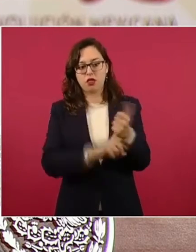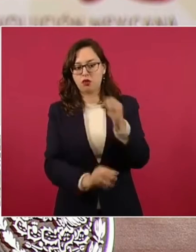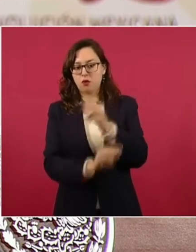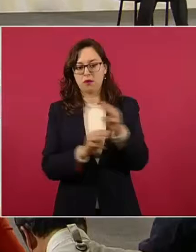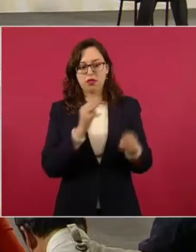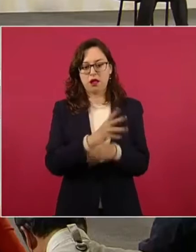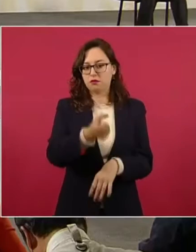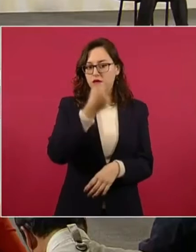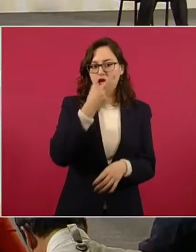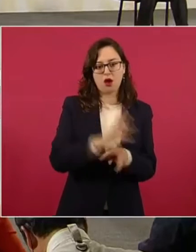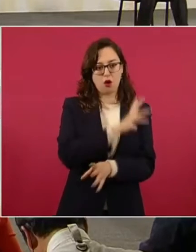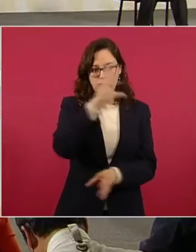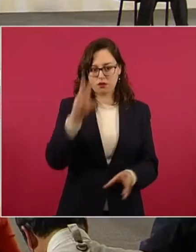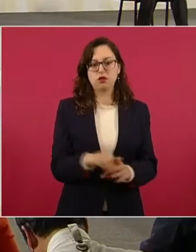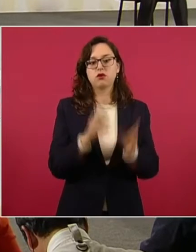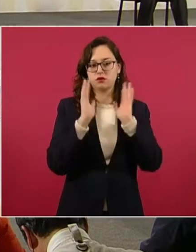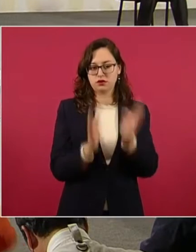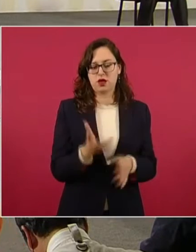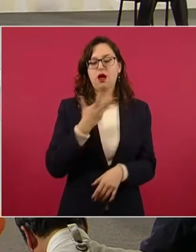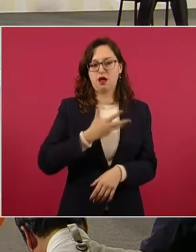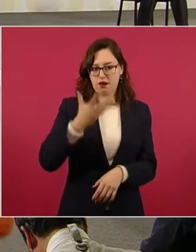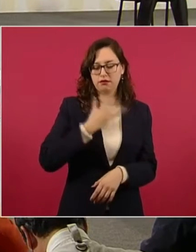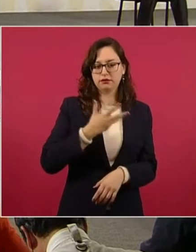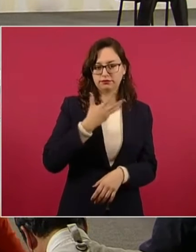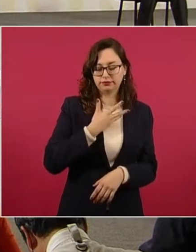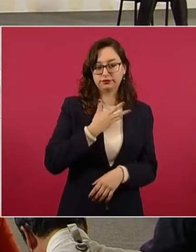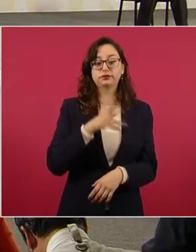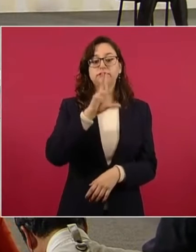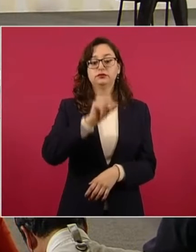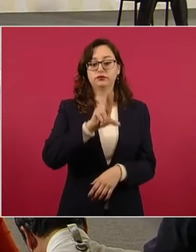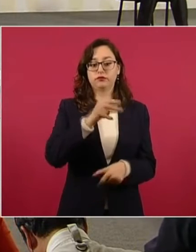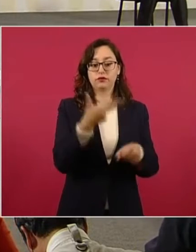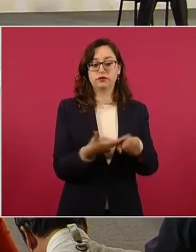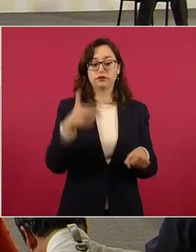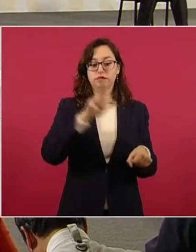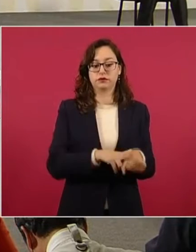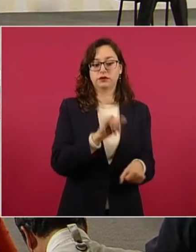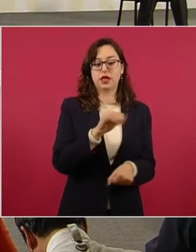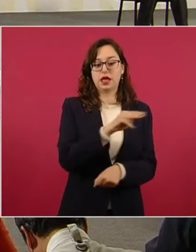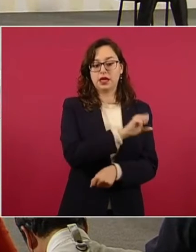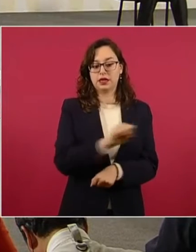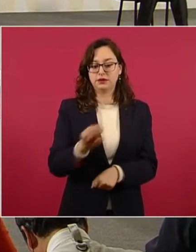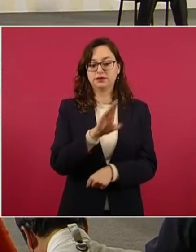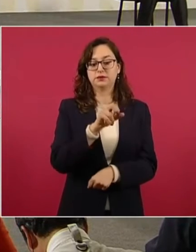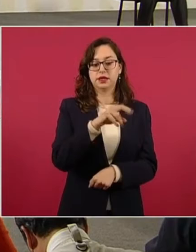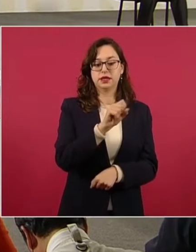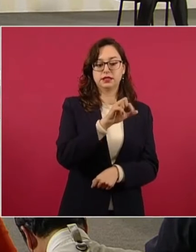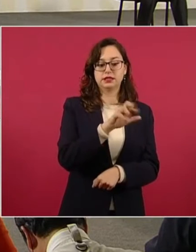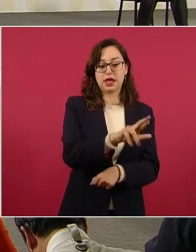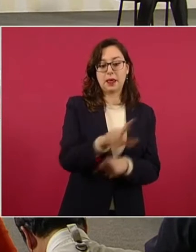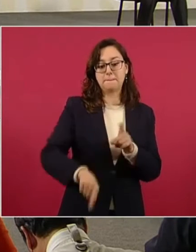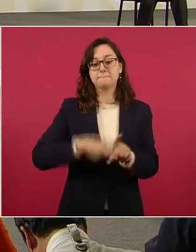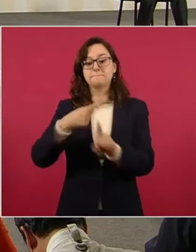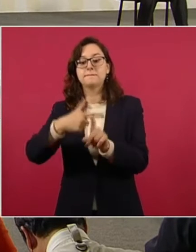personas. Además de los 80 hospitales de IMSS Bienestar, más 15 hospitales de Nayarit,